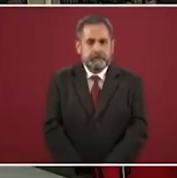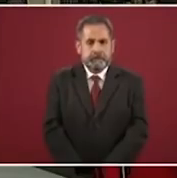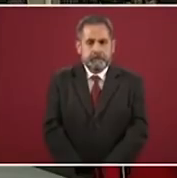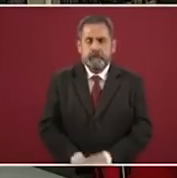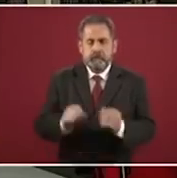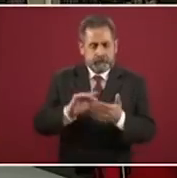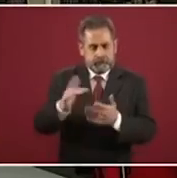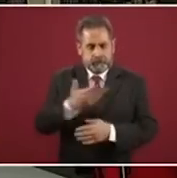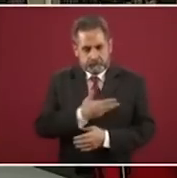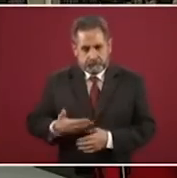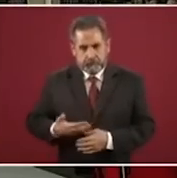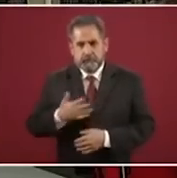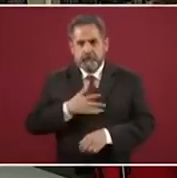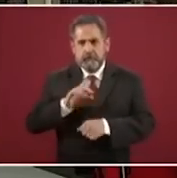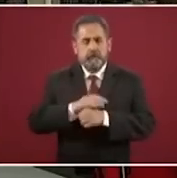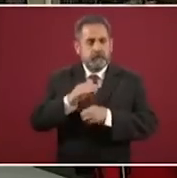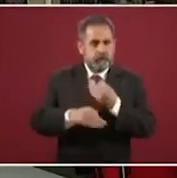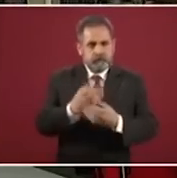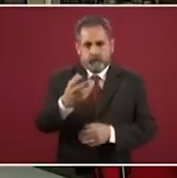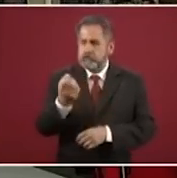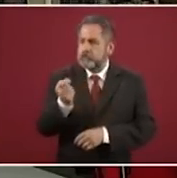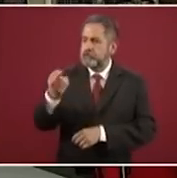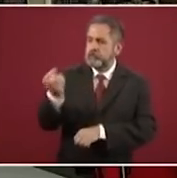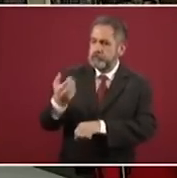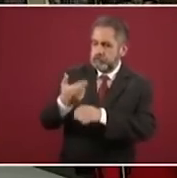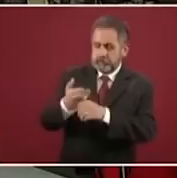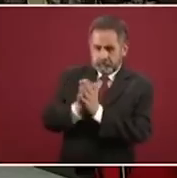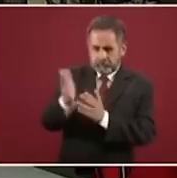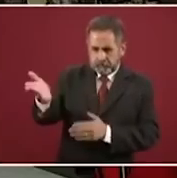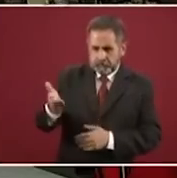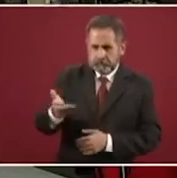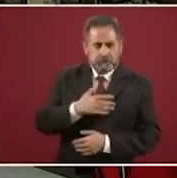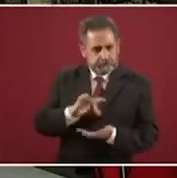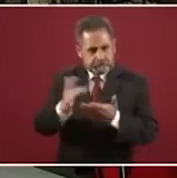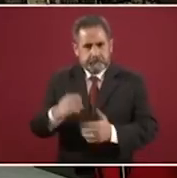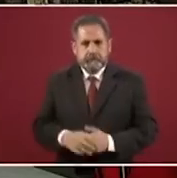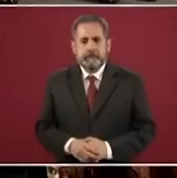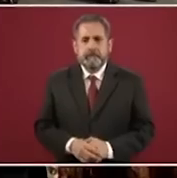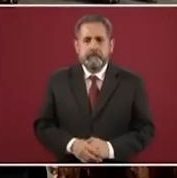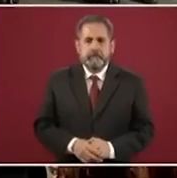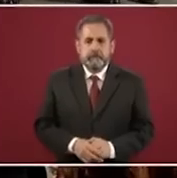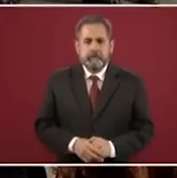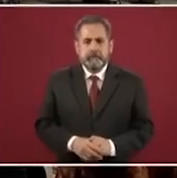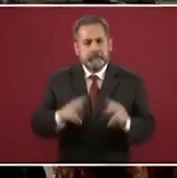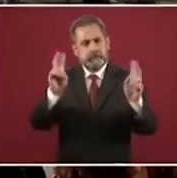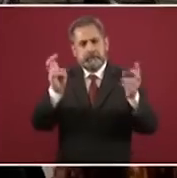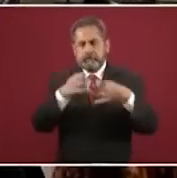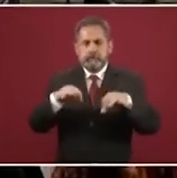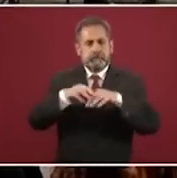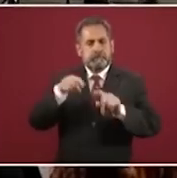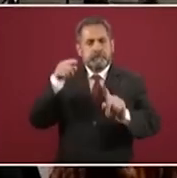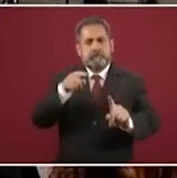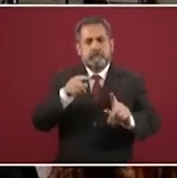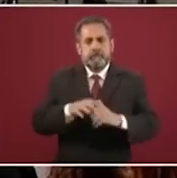Muchas gracias, presidente. Muy buenos días a todos. Muchas gracias, secretario. Pues es un tema relevantísimo